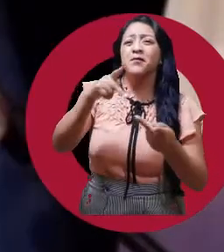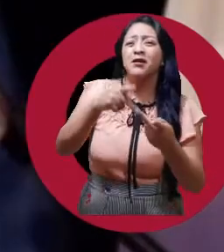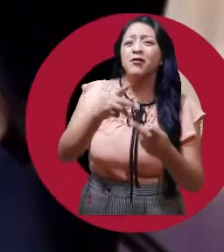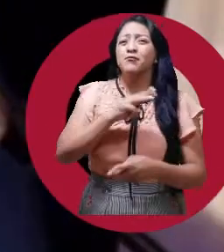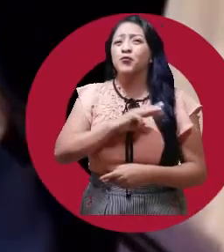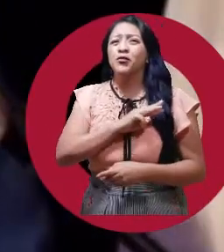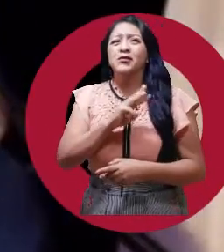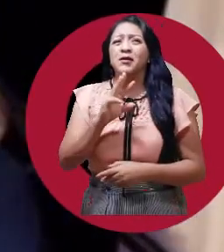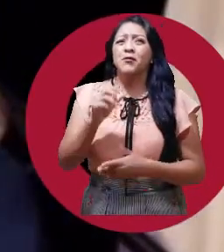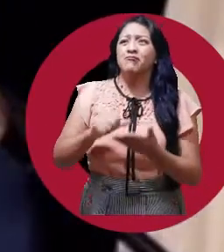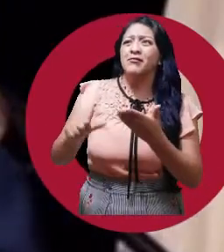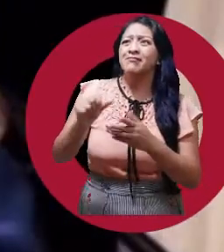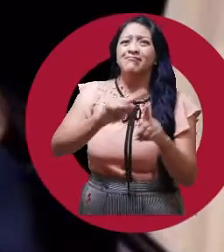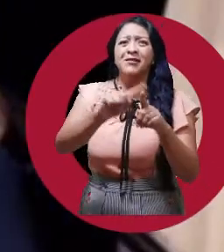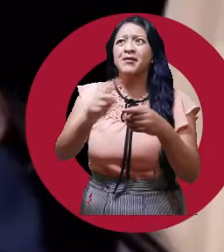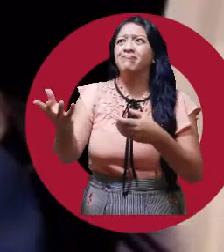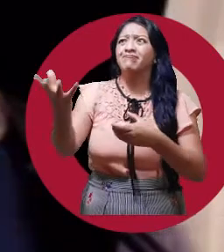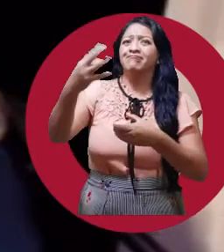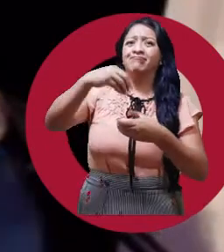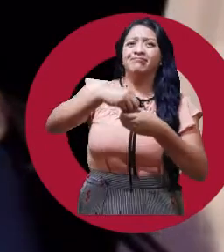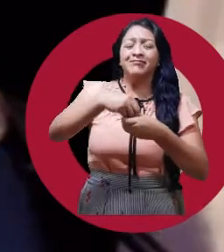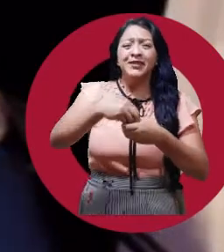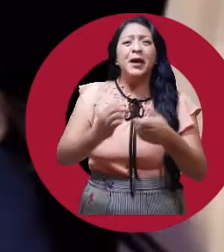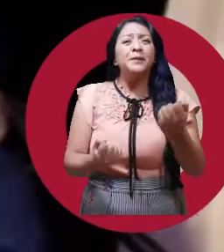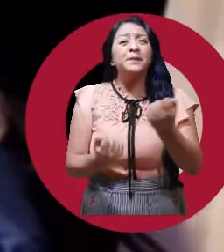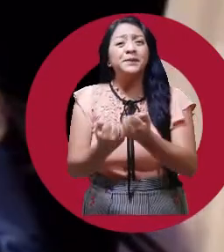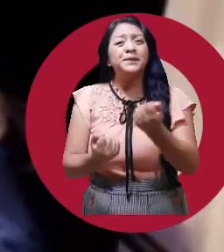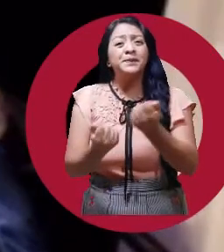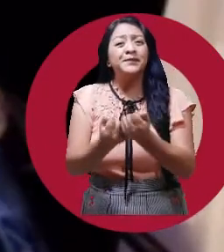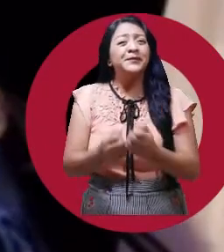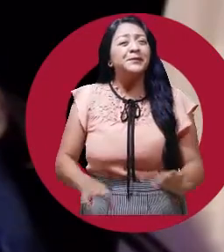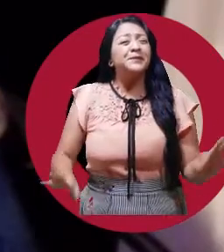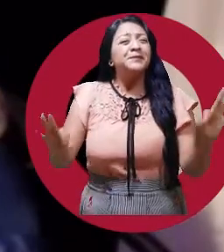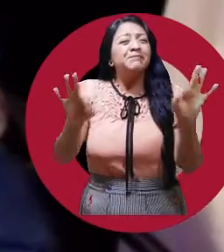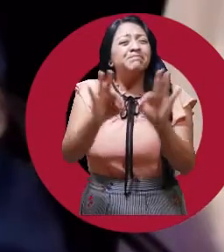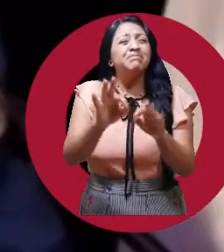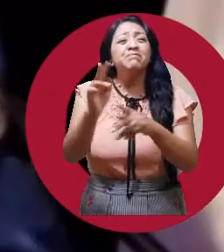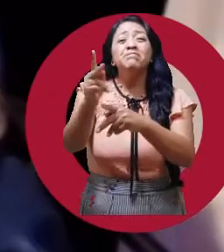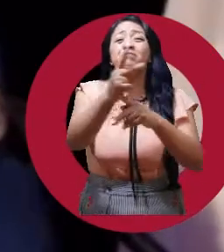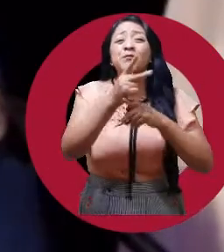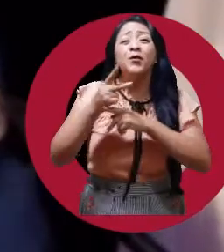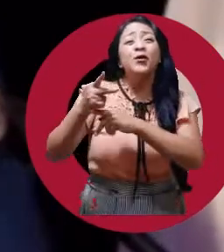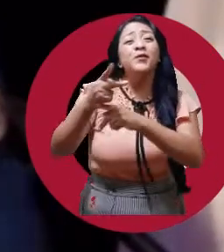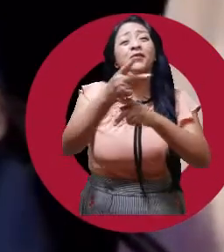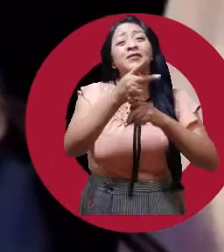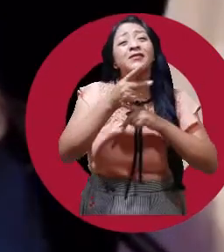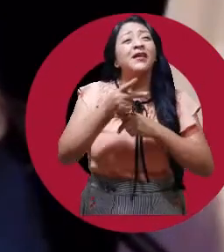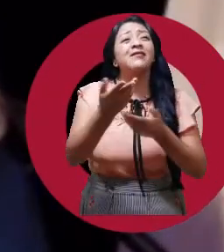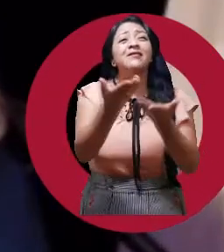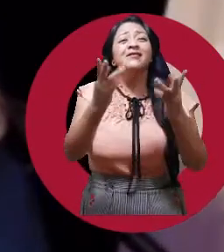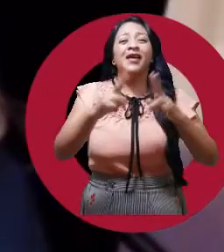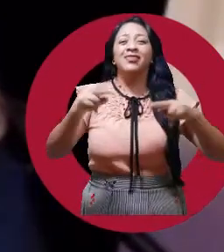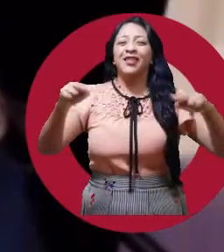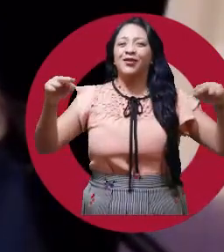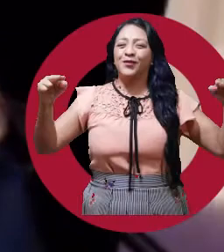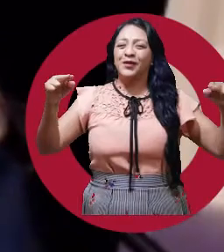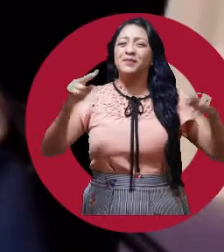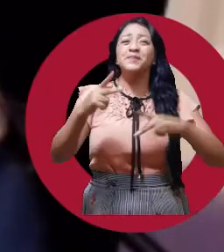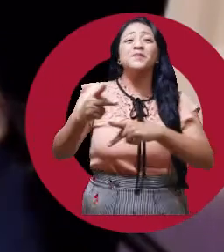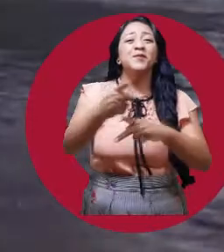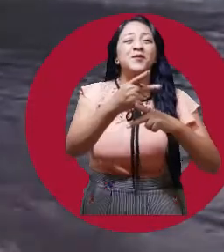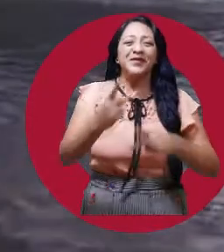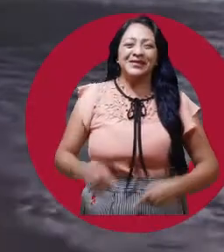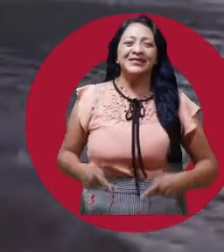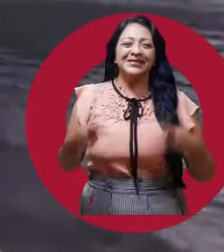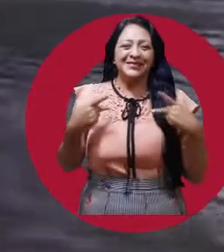parroquiales. Qué bueno que nos sumemos a esta serie de ideas de proteger, la naturaleza, de proteger la